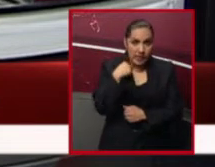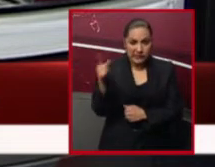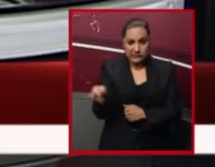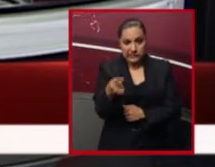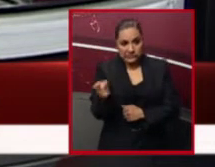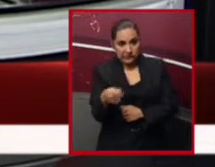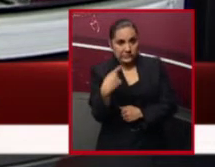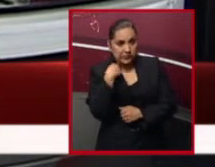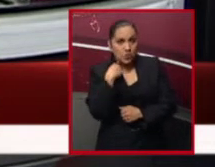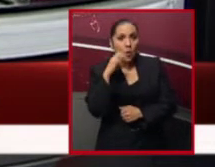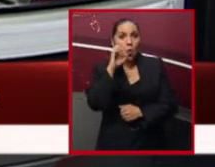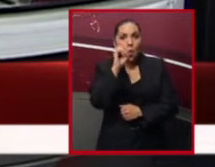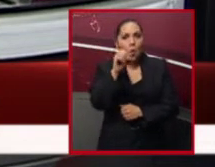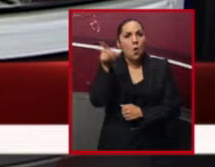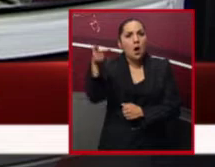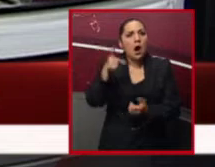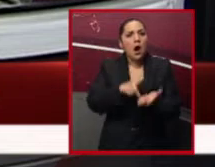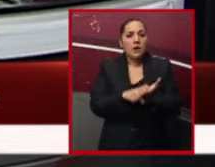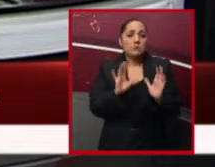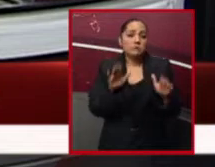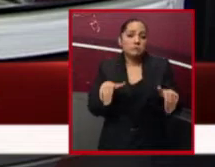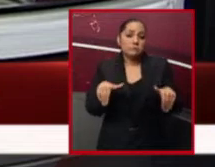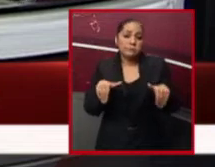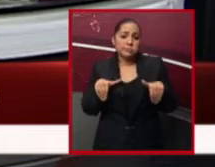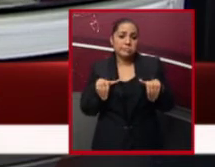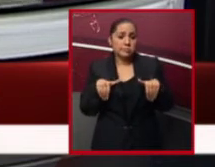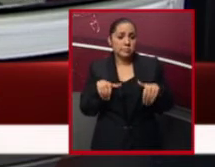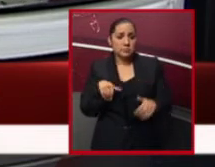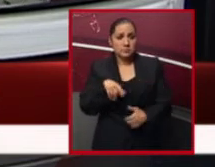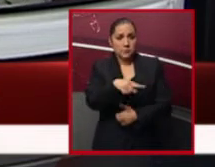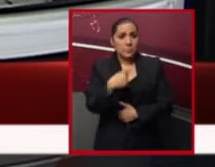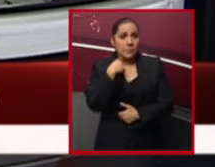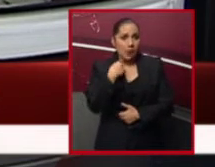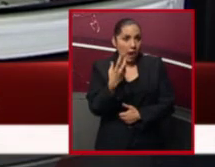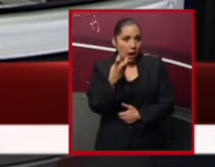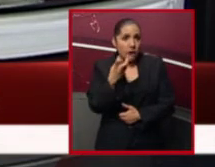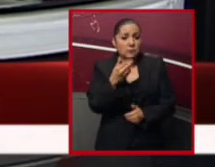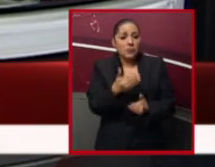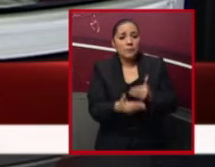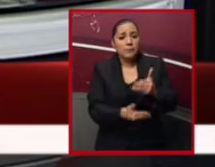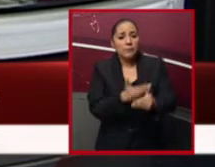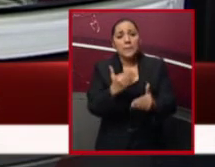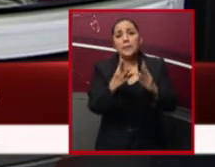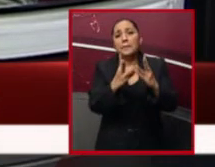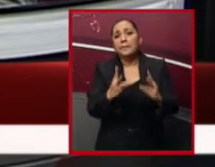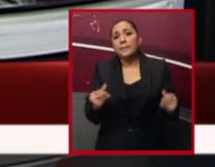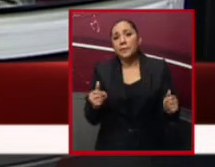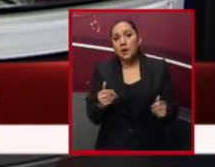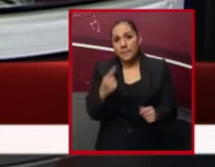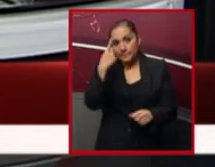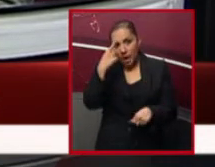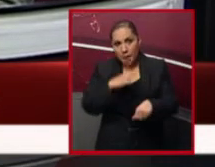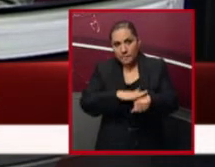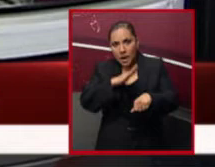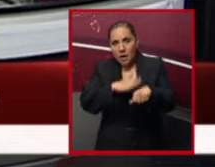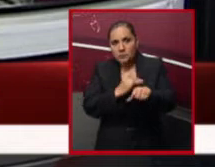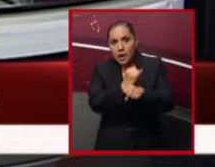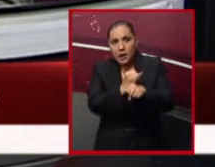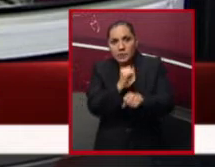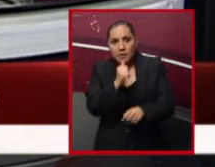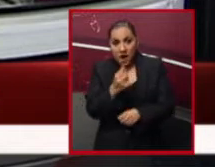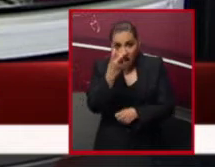para llevar a cabo la impunidad. De ahí que no se investigue nada. La no investigación forma parte del